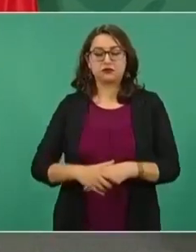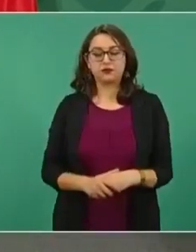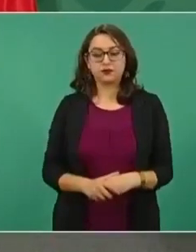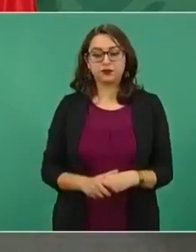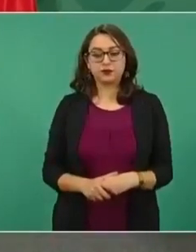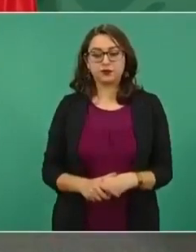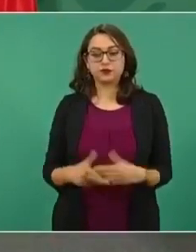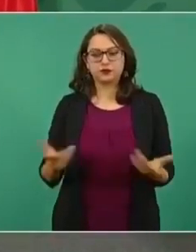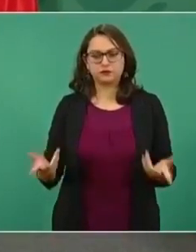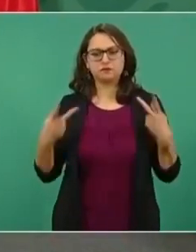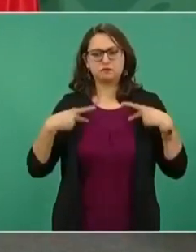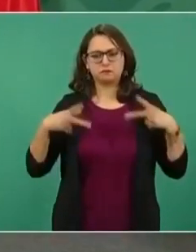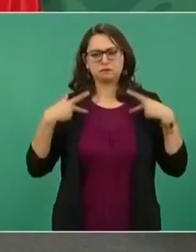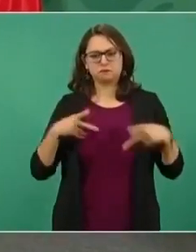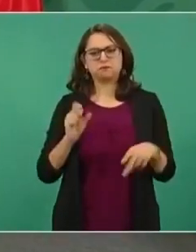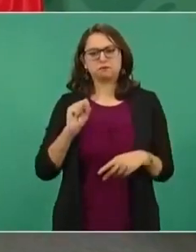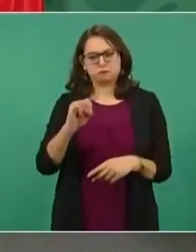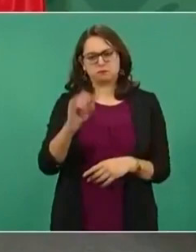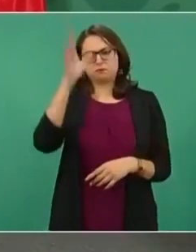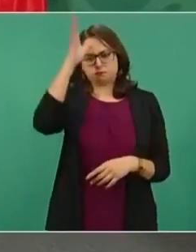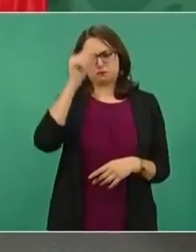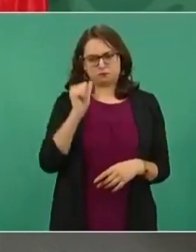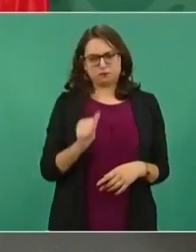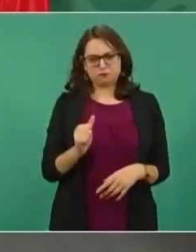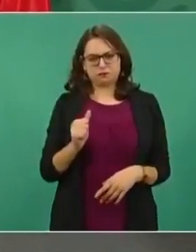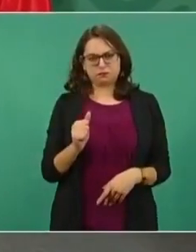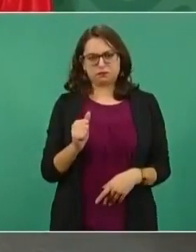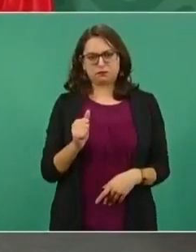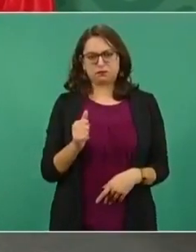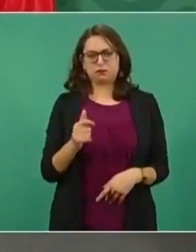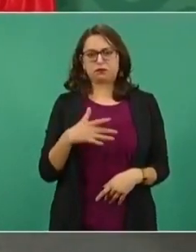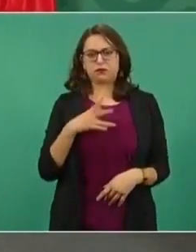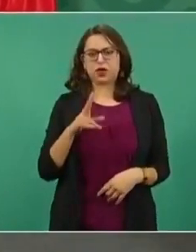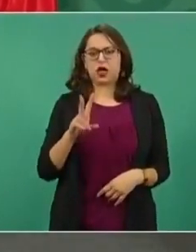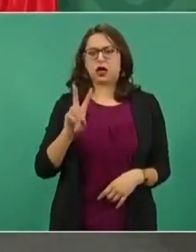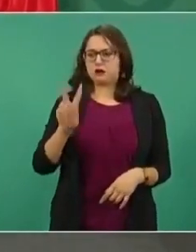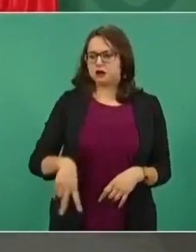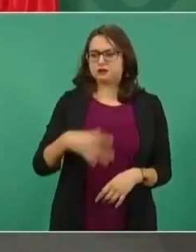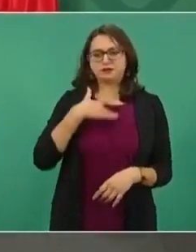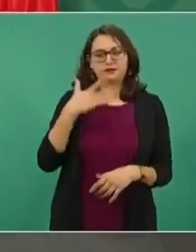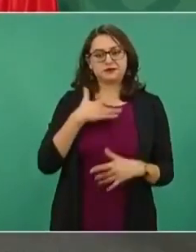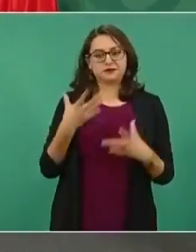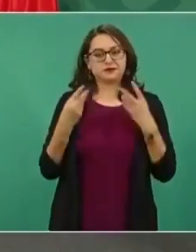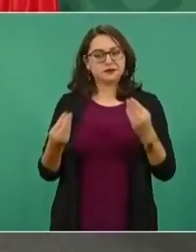Y ellos están conformes y les agradecemos mucho.